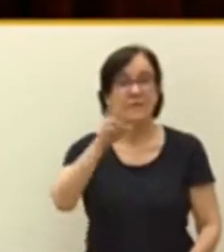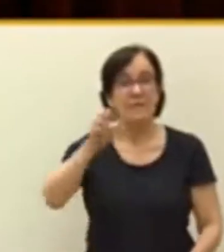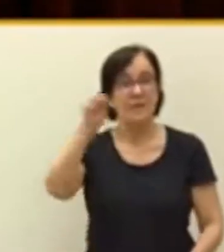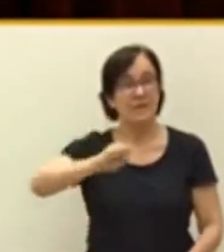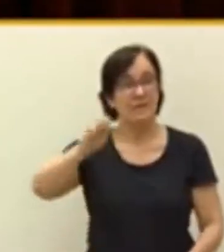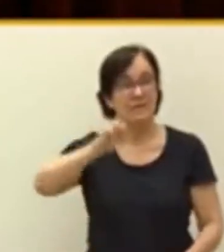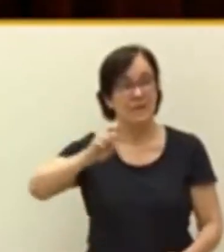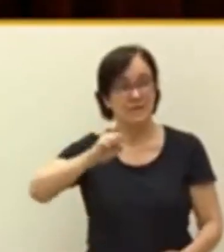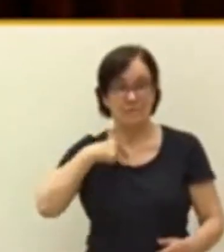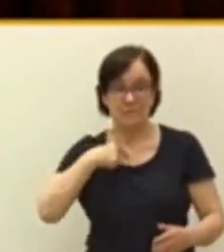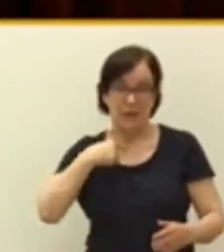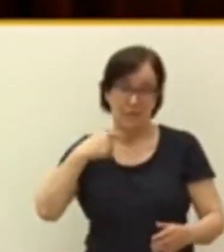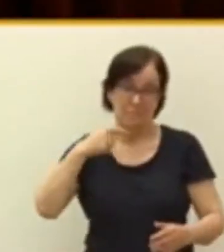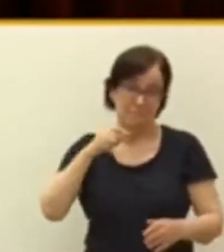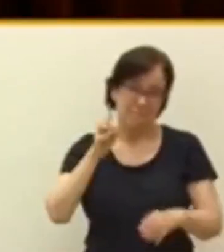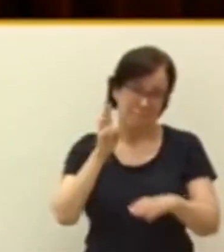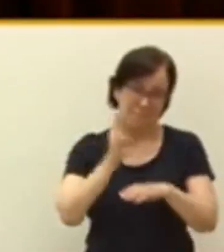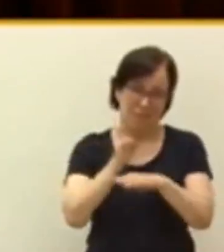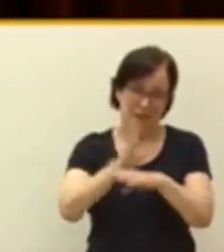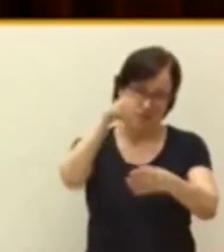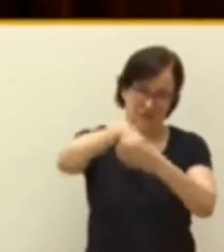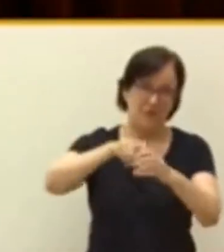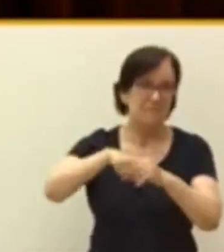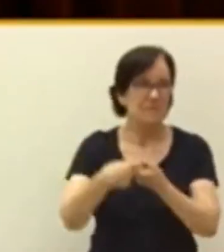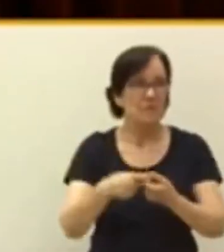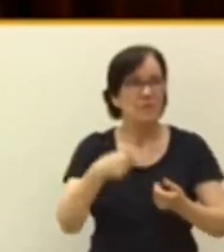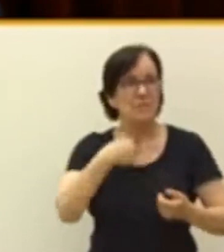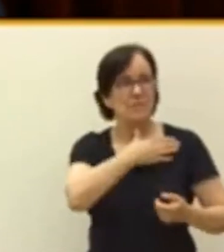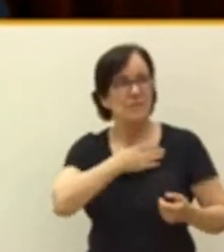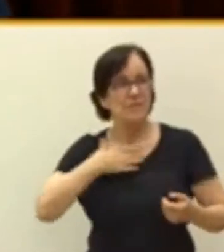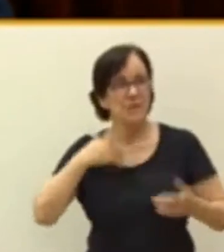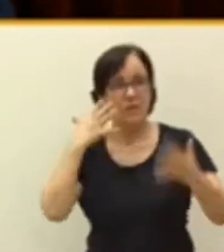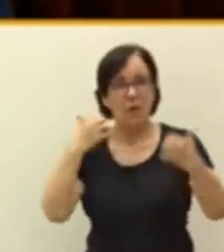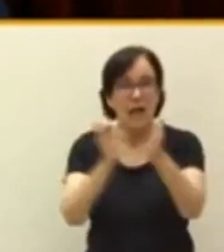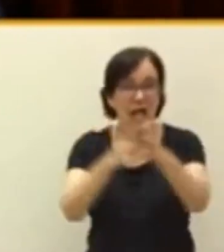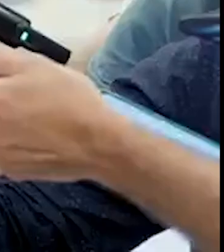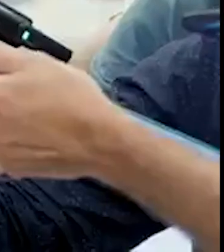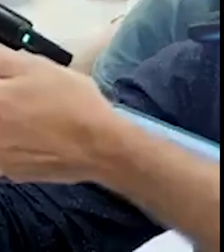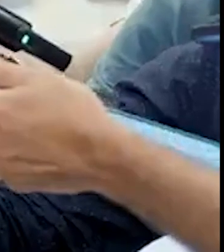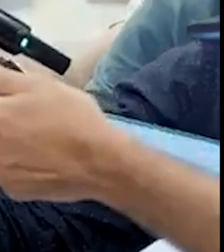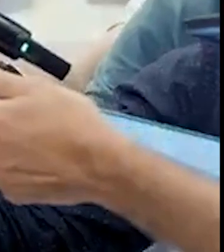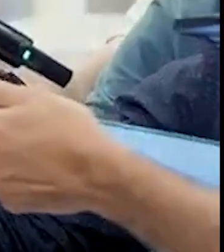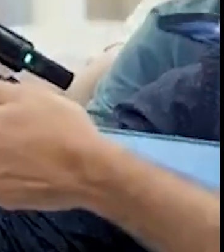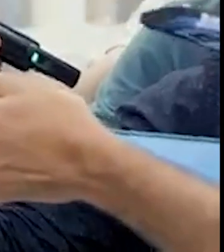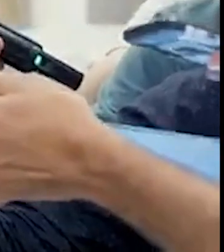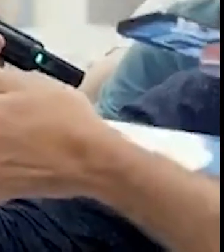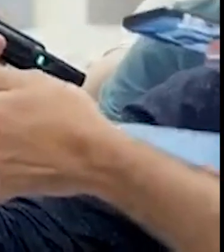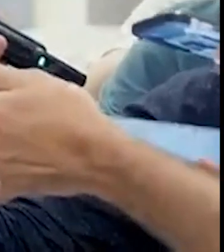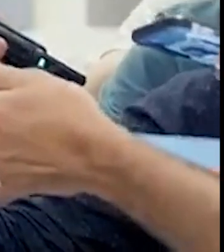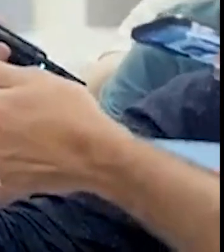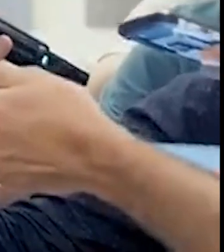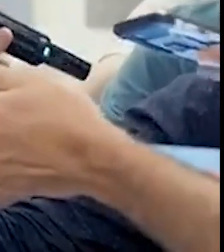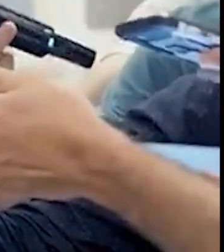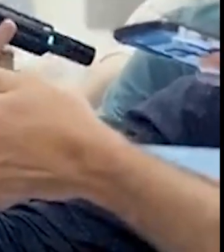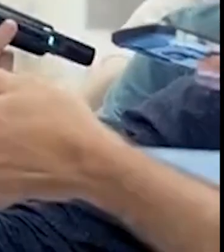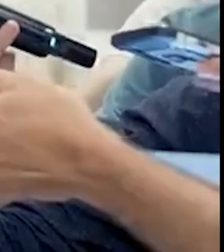Hubiera querido en el Congreso un aplauso así de prolongado cuando me retire de allí. Los colombianos que viven en España